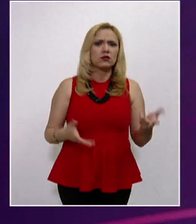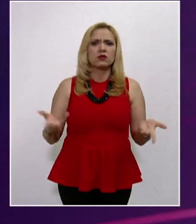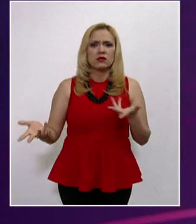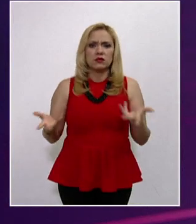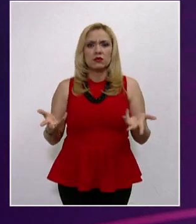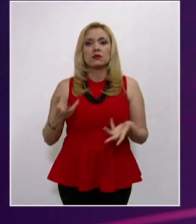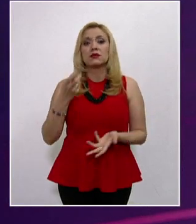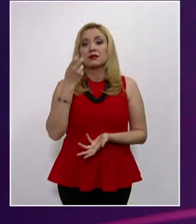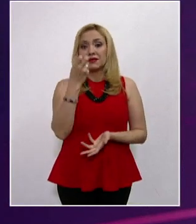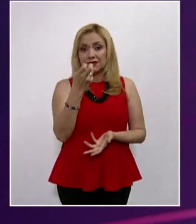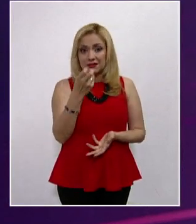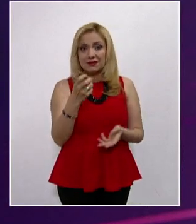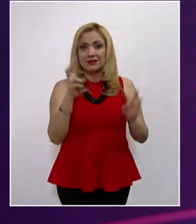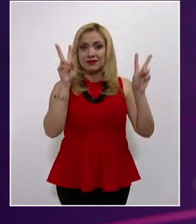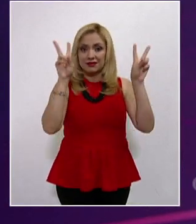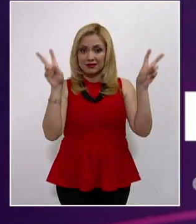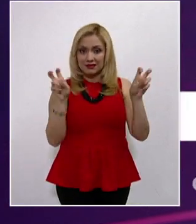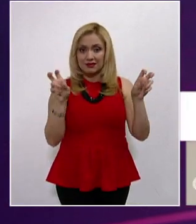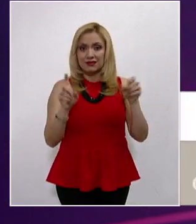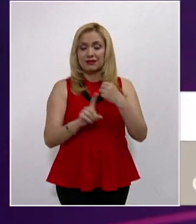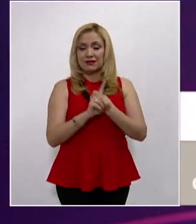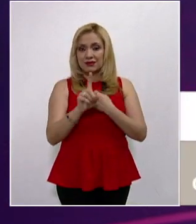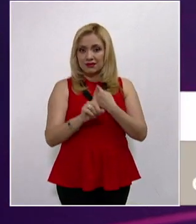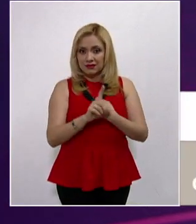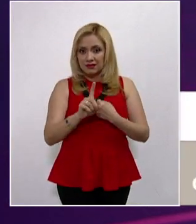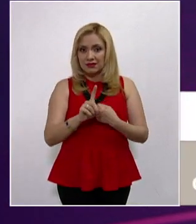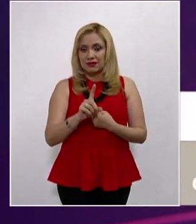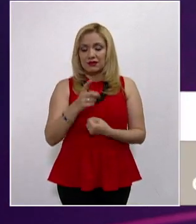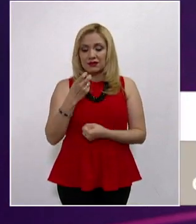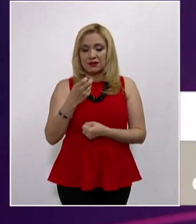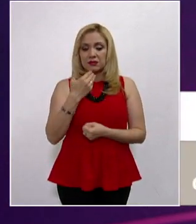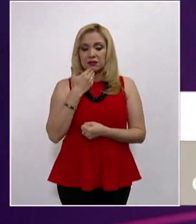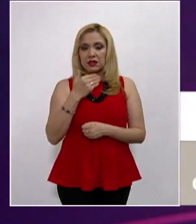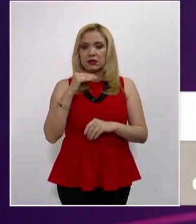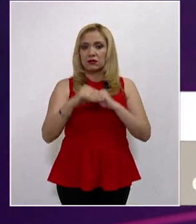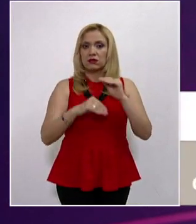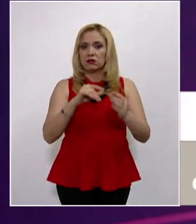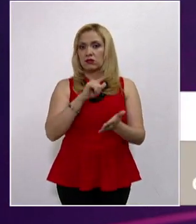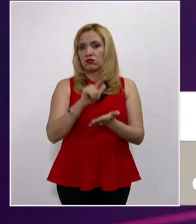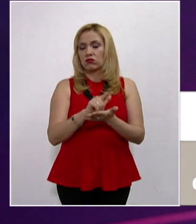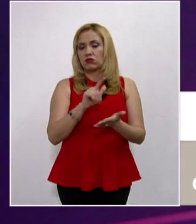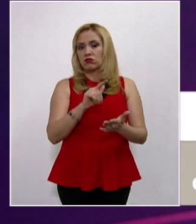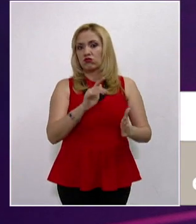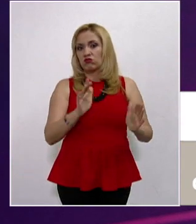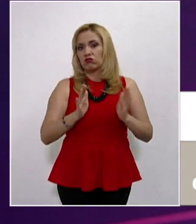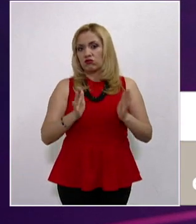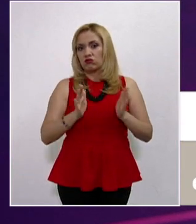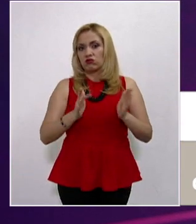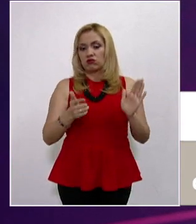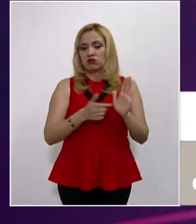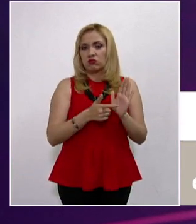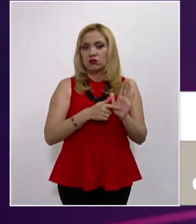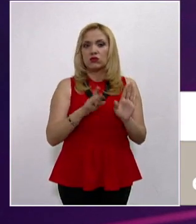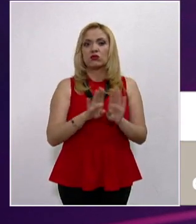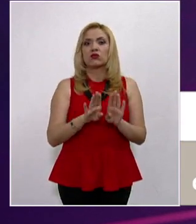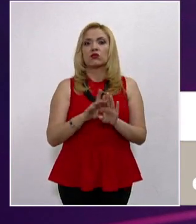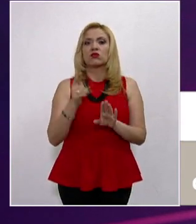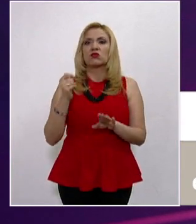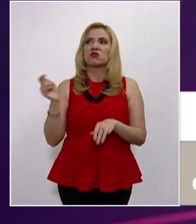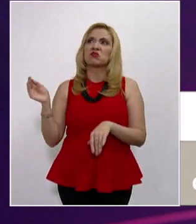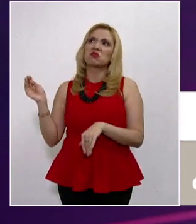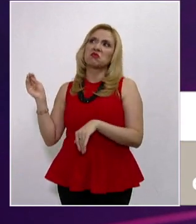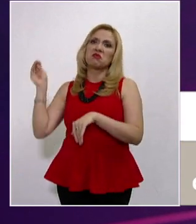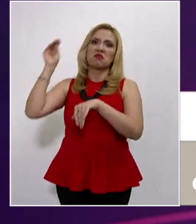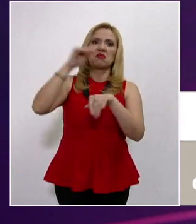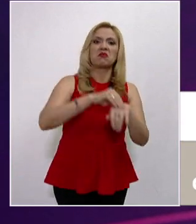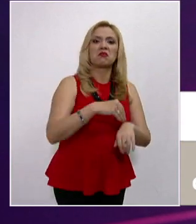precisamente a este tipo de delitos que están muy bien desarrollados en el Código de Justicia Militar, como insubordinación, deserción, por